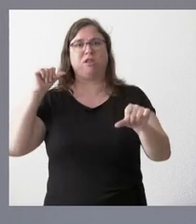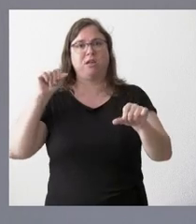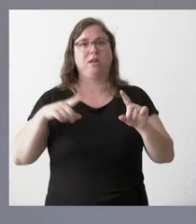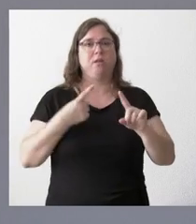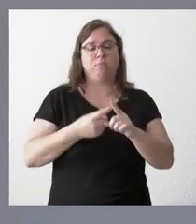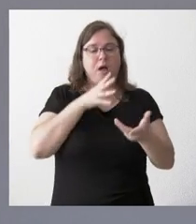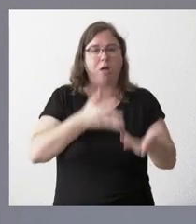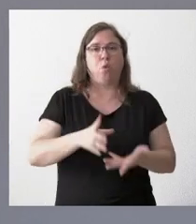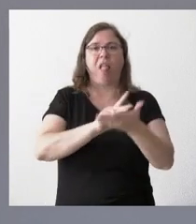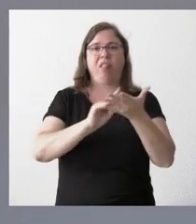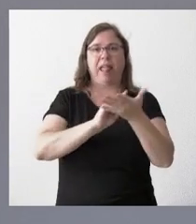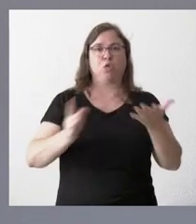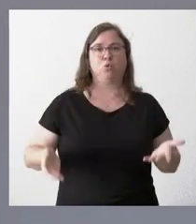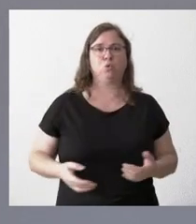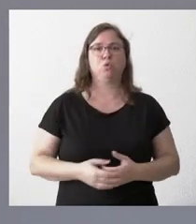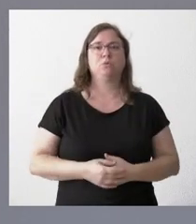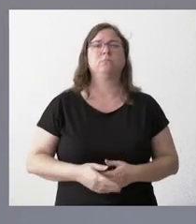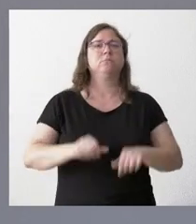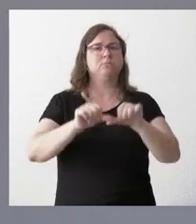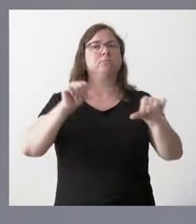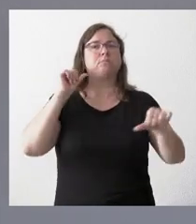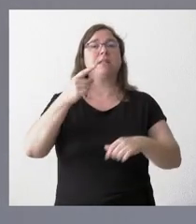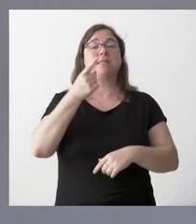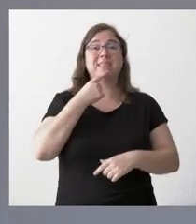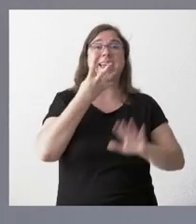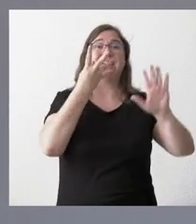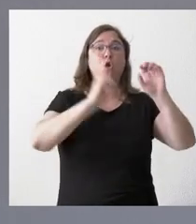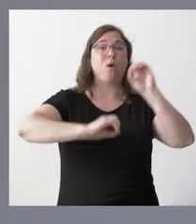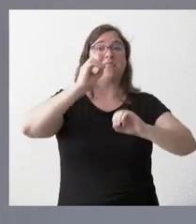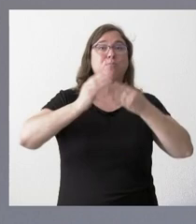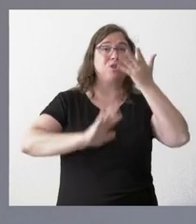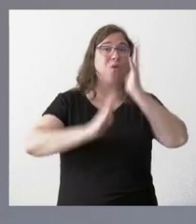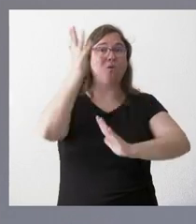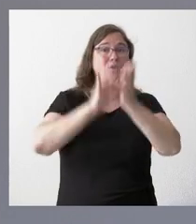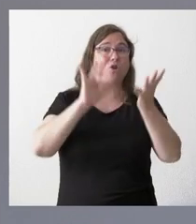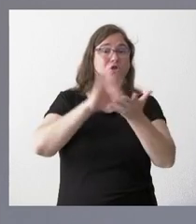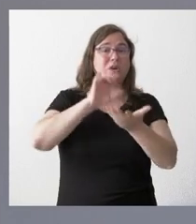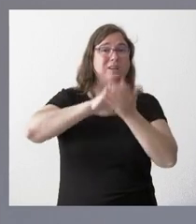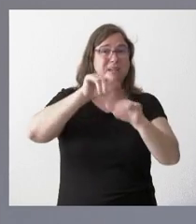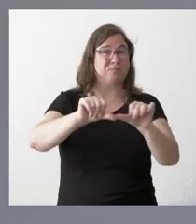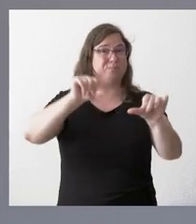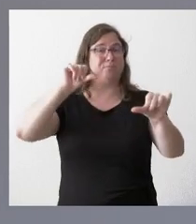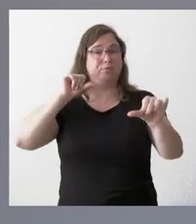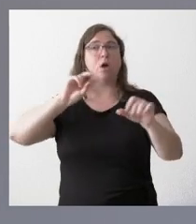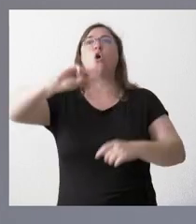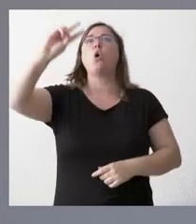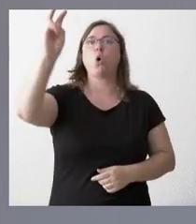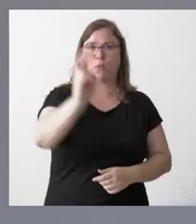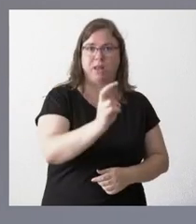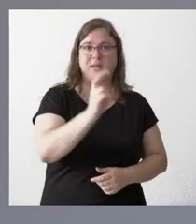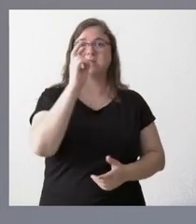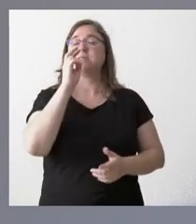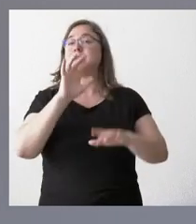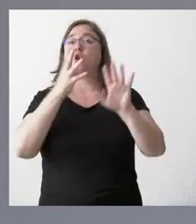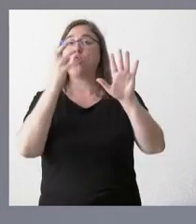del presente. Los datos históricos nos llevan a decir que más del 90% de los incendios que se han registrado en Castilla y León, pero también en otras comunidades autónomas, tienen